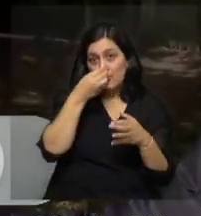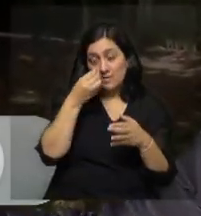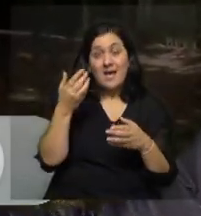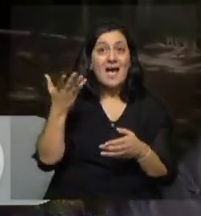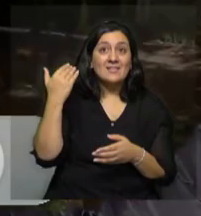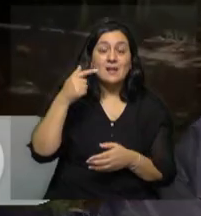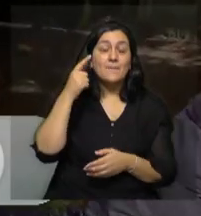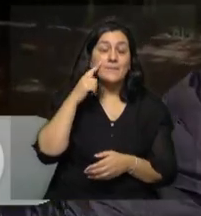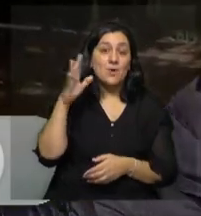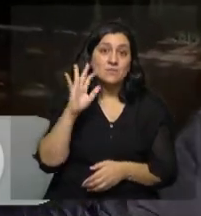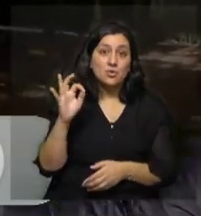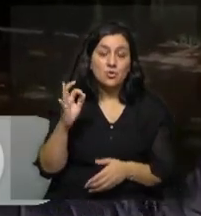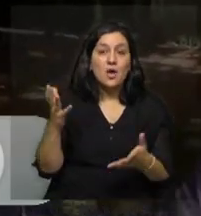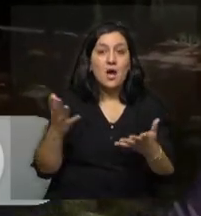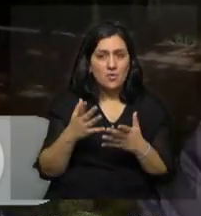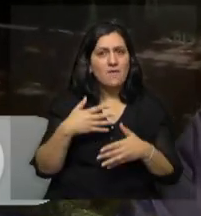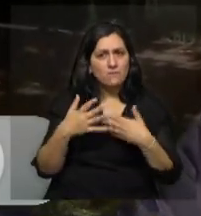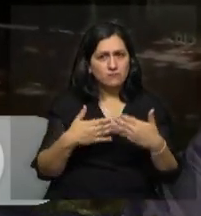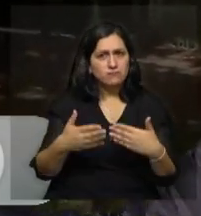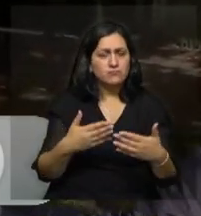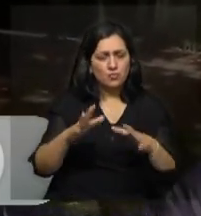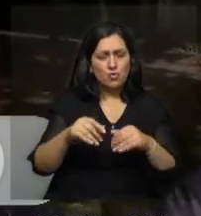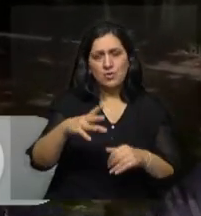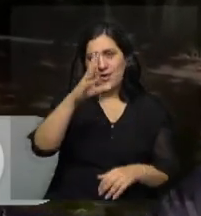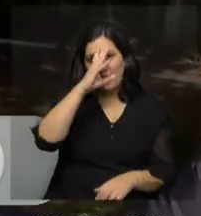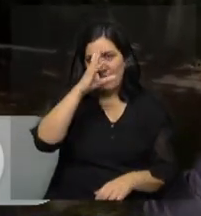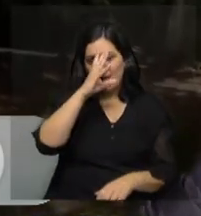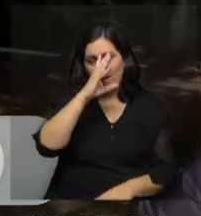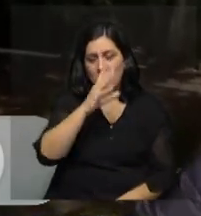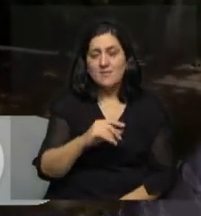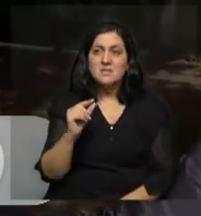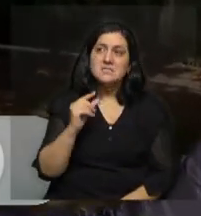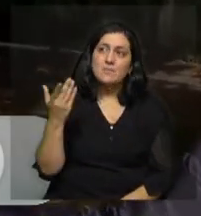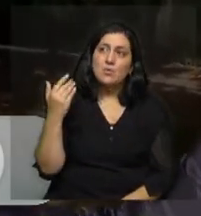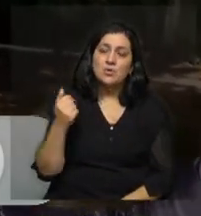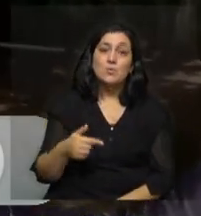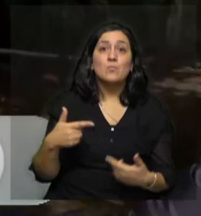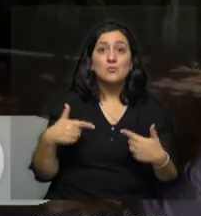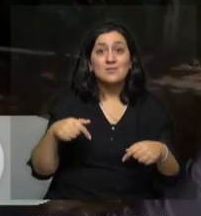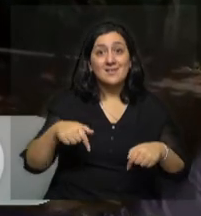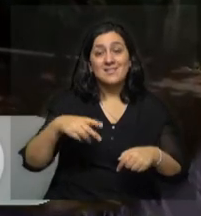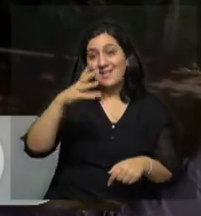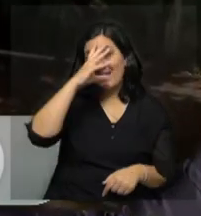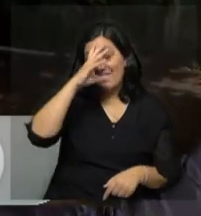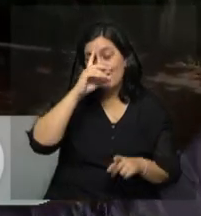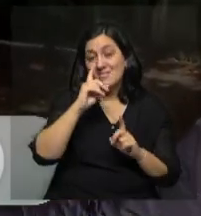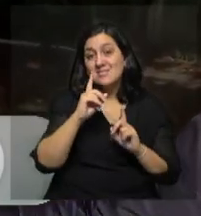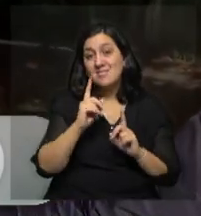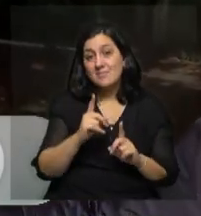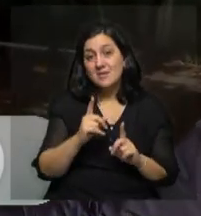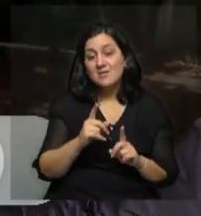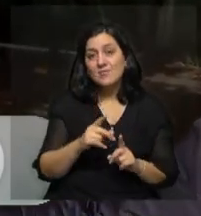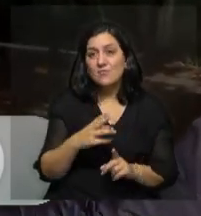un tablado durante todo carnaval. Y bueno, hace poco ya, por suerte, este carnaval también